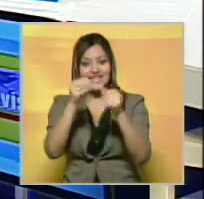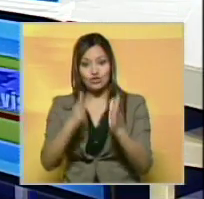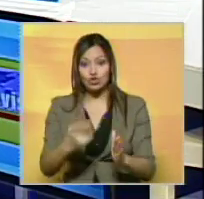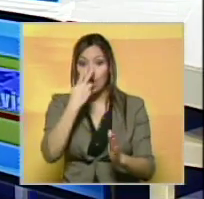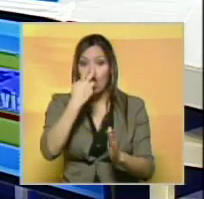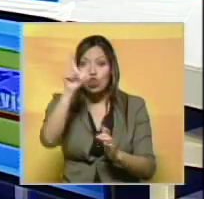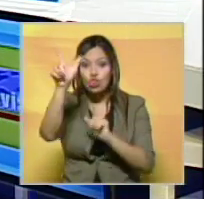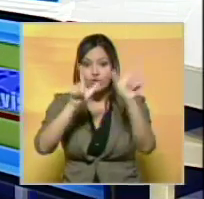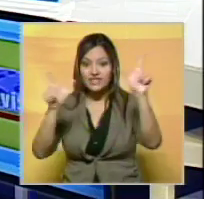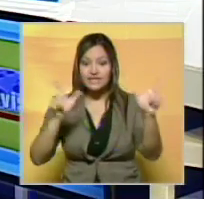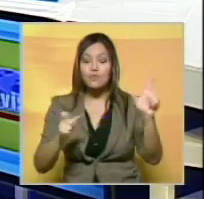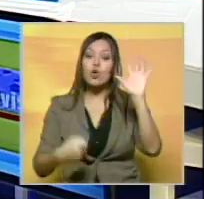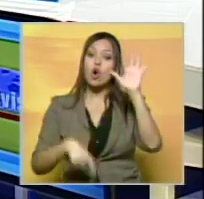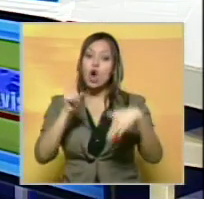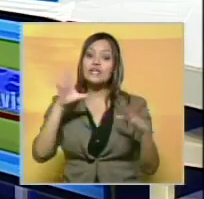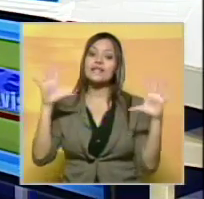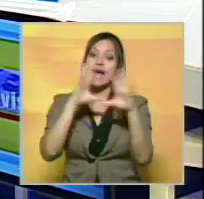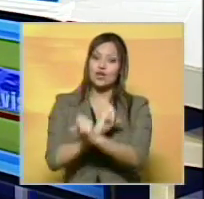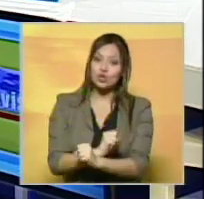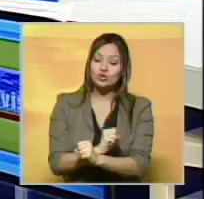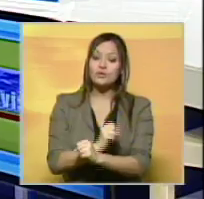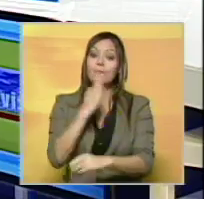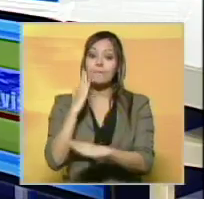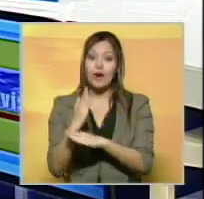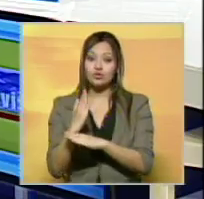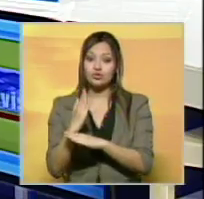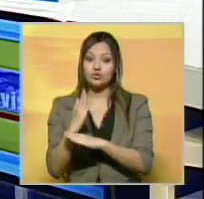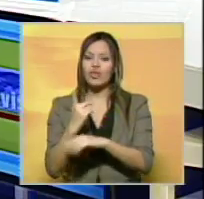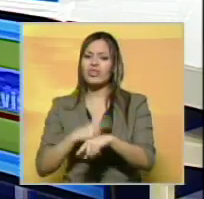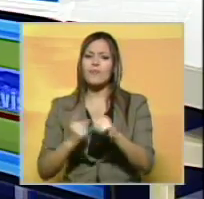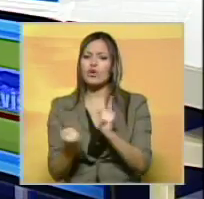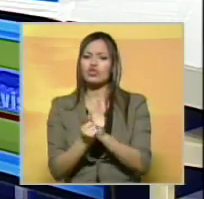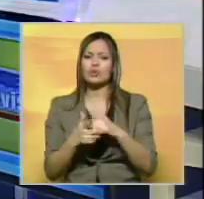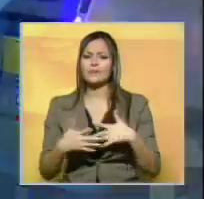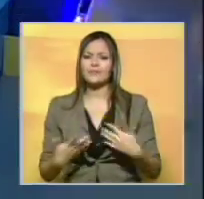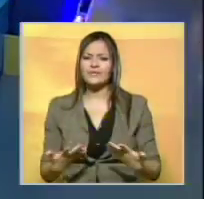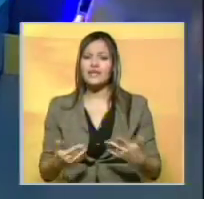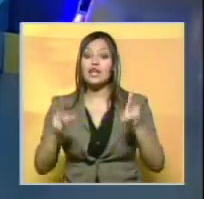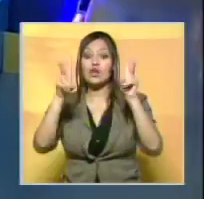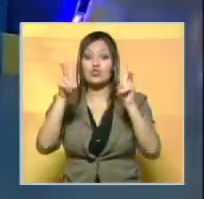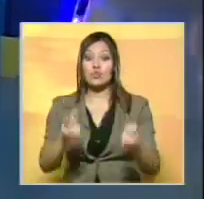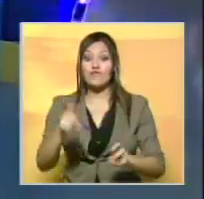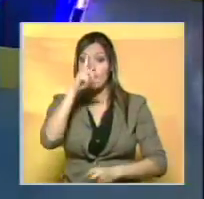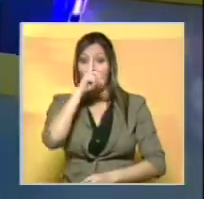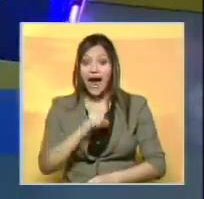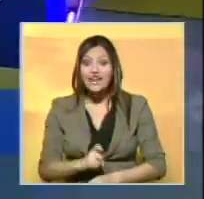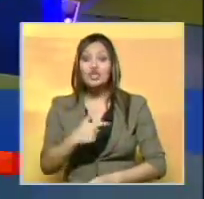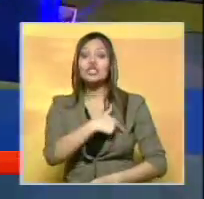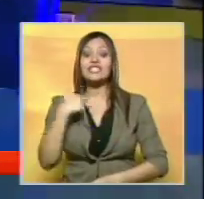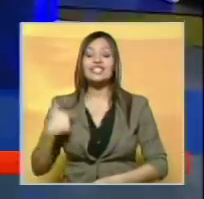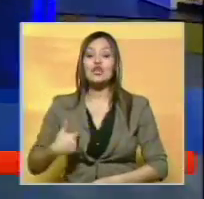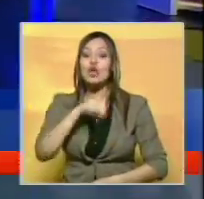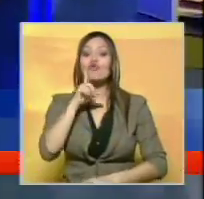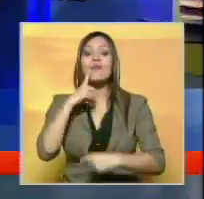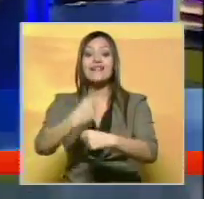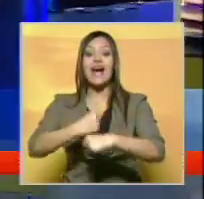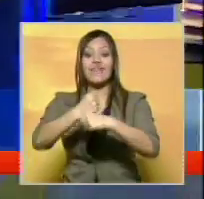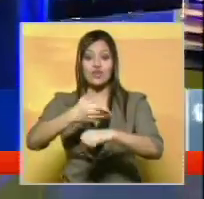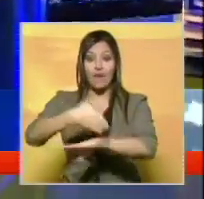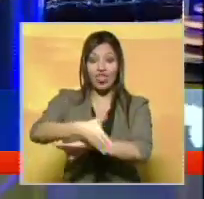Izarra, a las 11 de la noche. Vamos a la pausa y en breve, un nuevo año chino, el caballo de